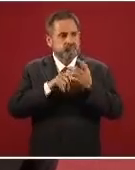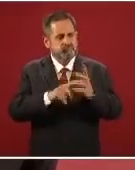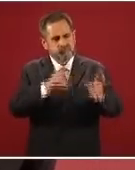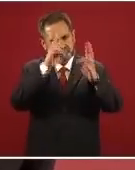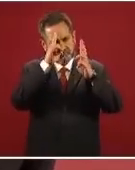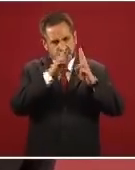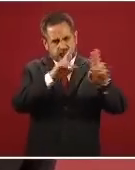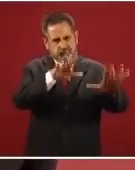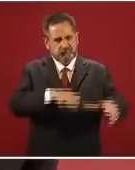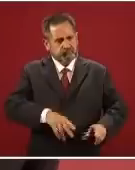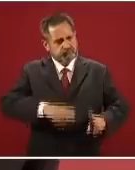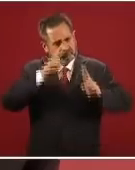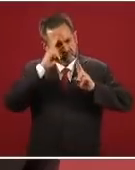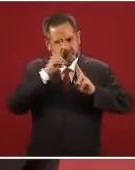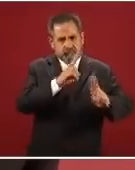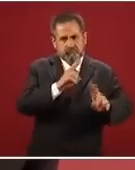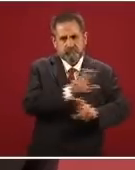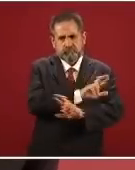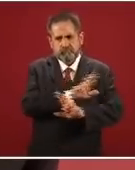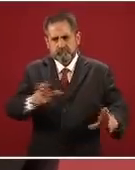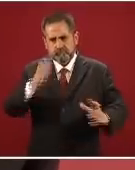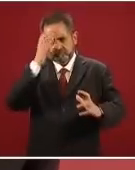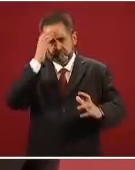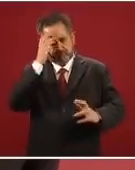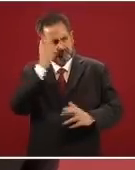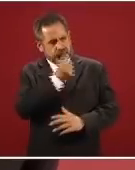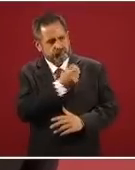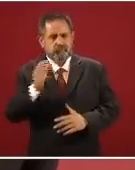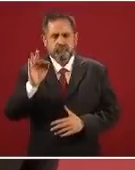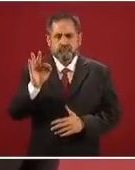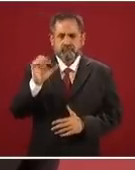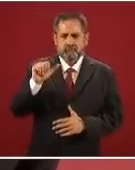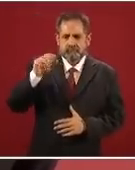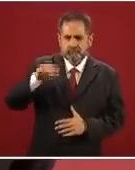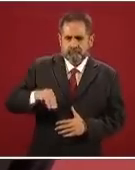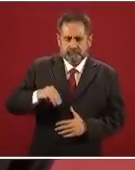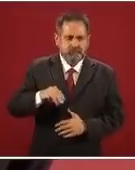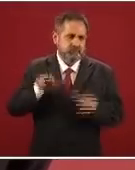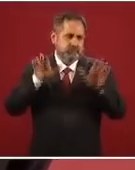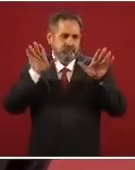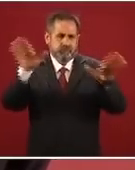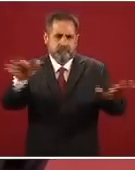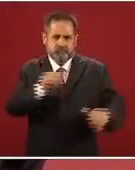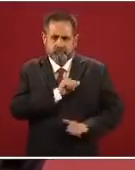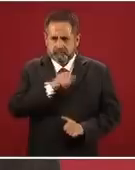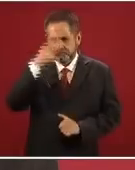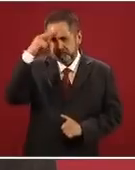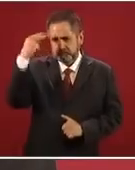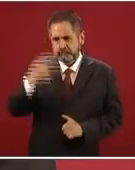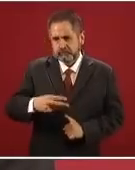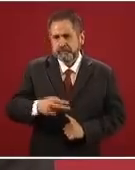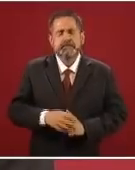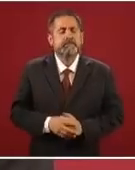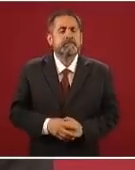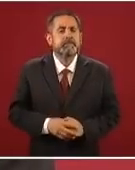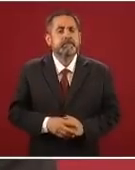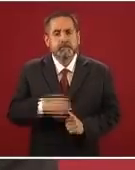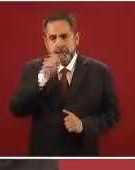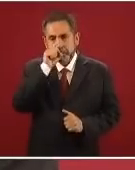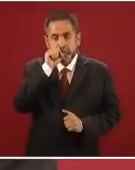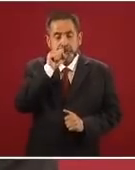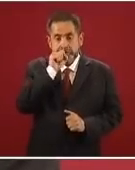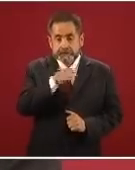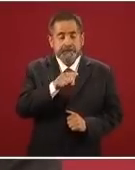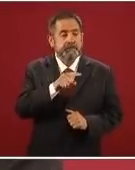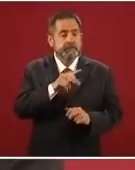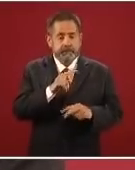de reconocimiento a la Fuerza Aérea y al mismo tiempo vamos a llevar a